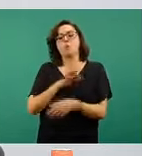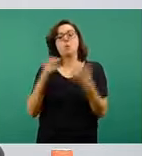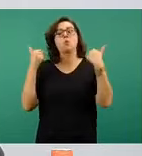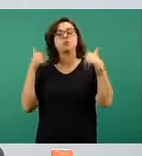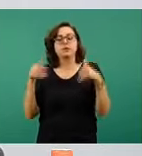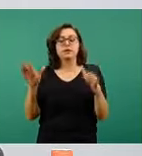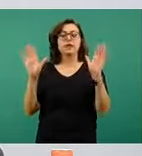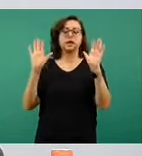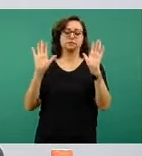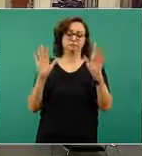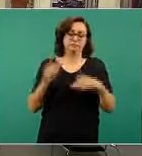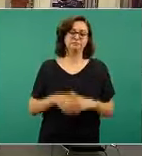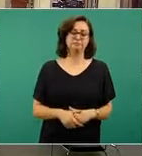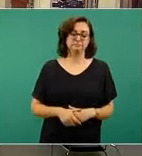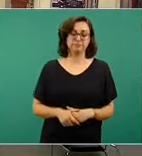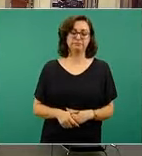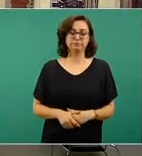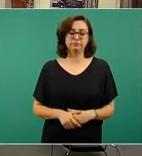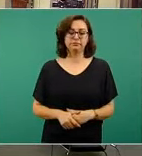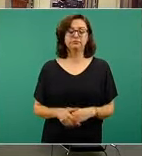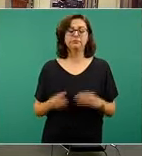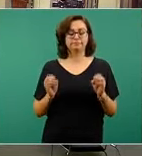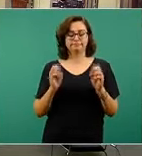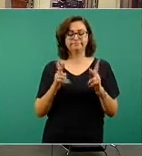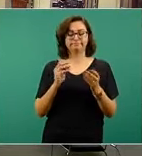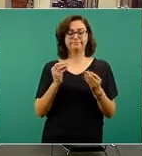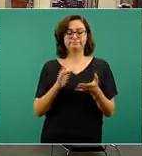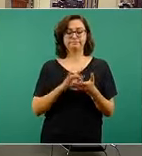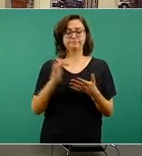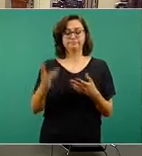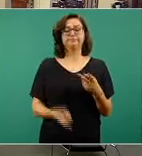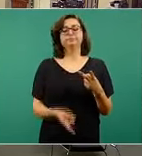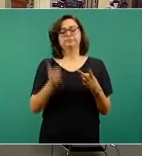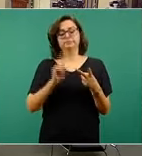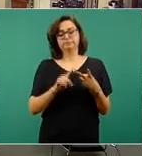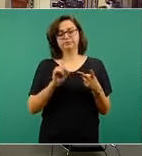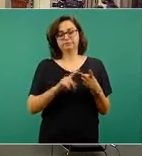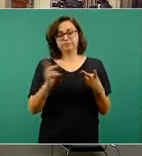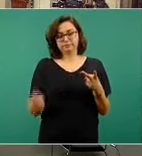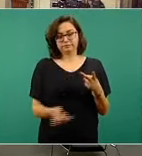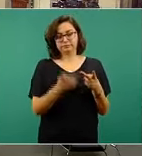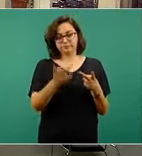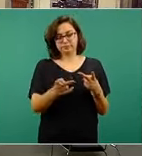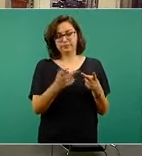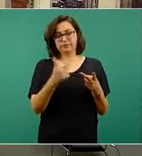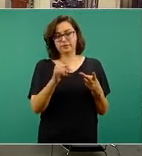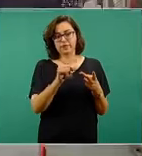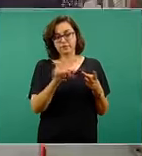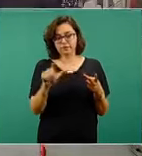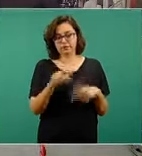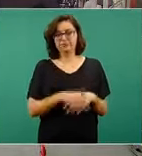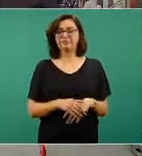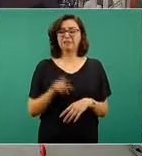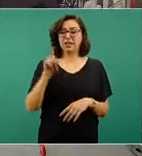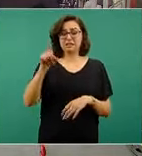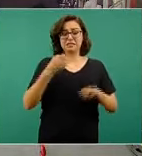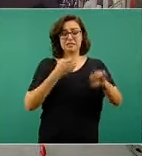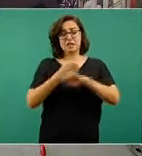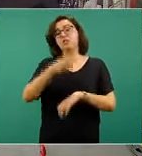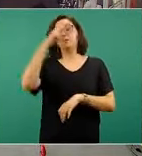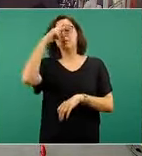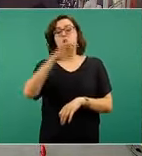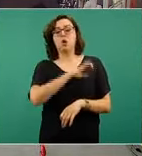apenas información de esto. Okay, muchas gracias. Y doctor Gatell, me escribe la gente de Ecatepec que están preocupadas porque dicen que ya se cumple